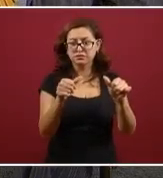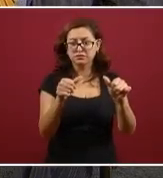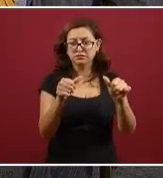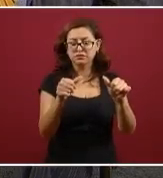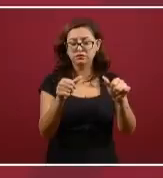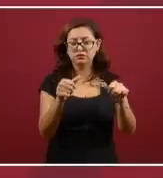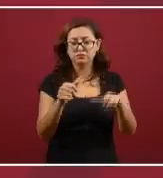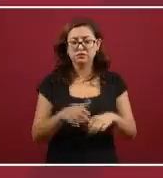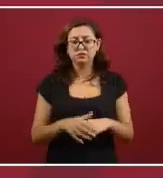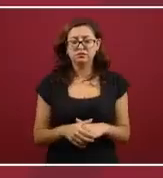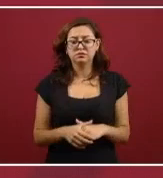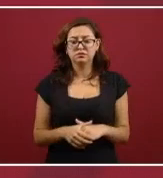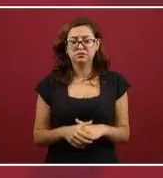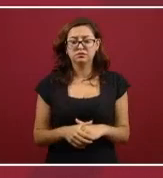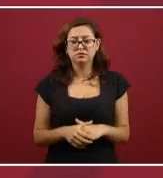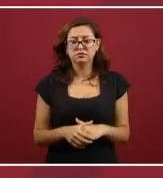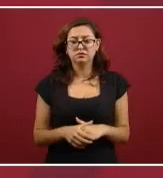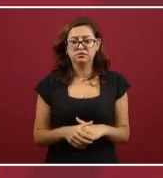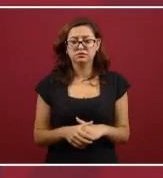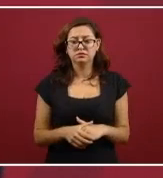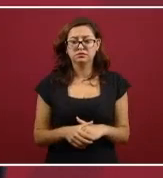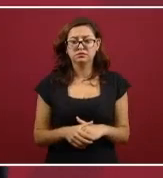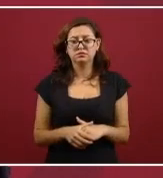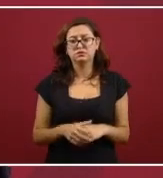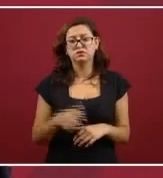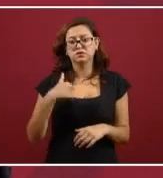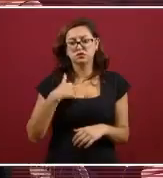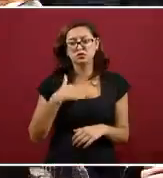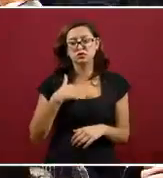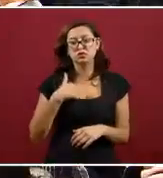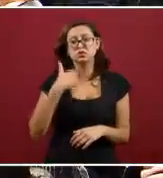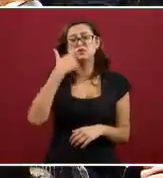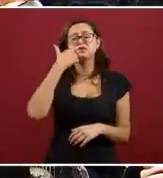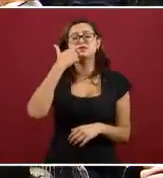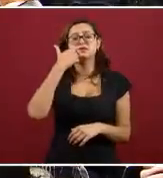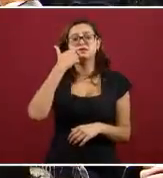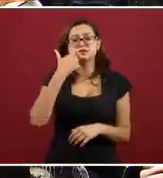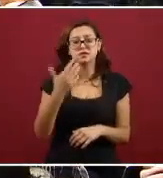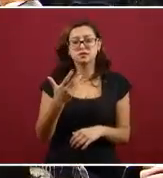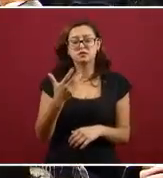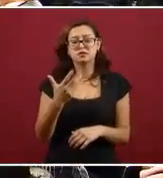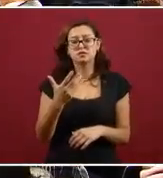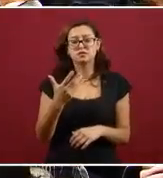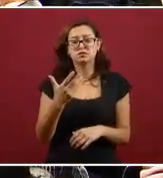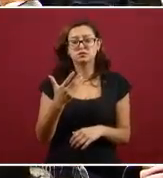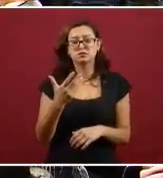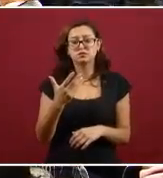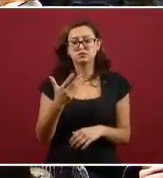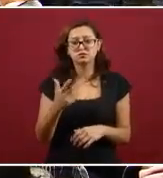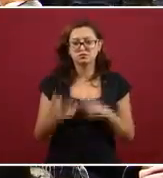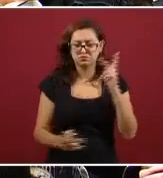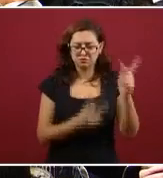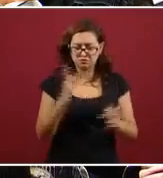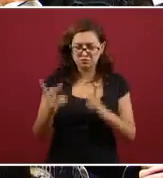abramos la ronda de preguntas y respuestas. Si les parece,